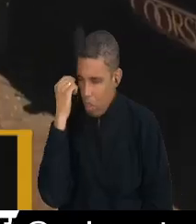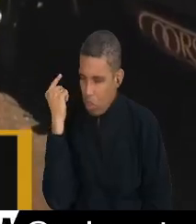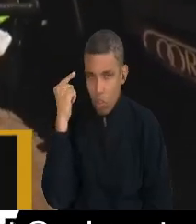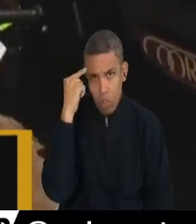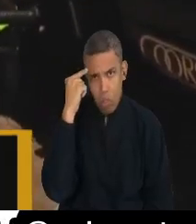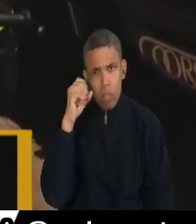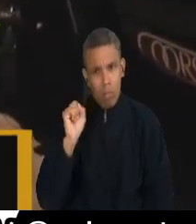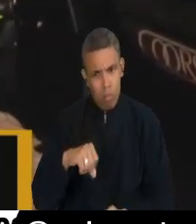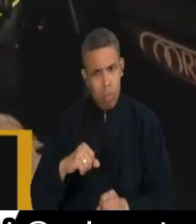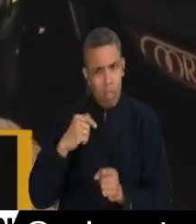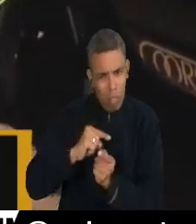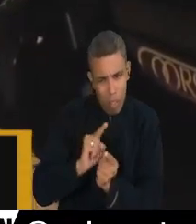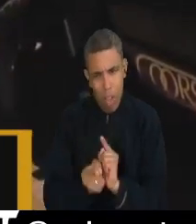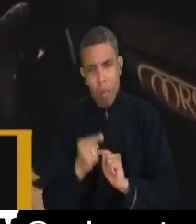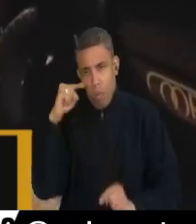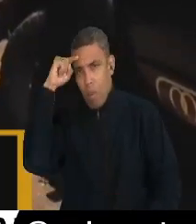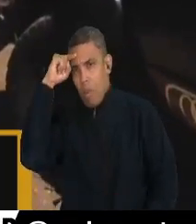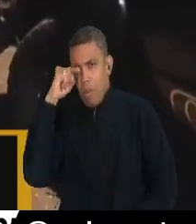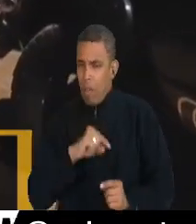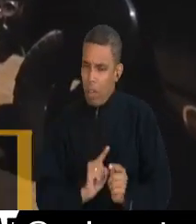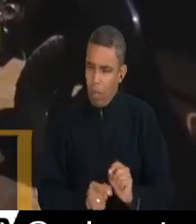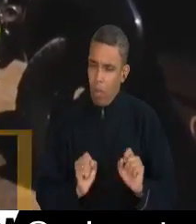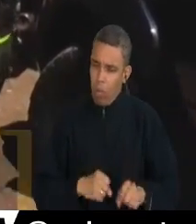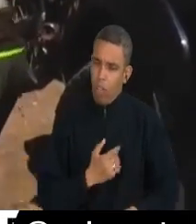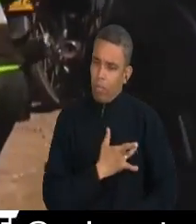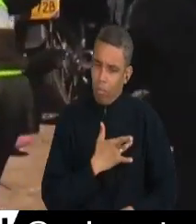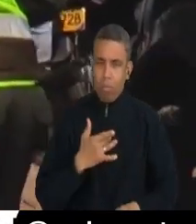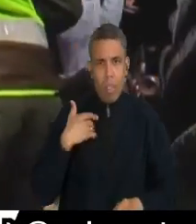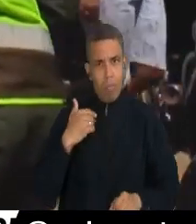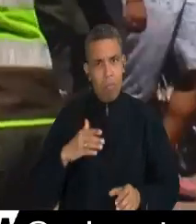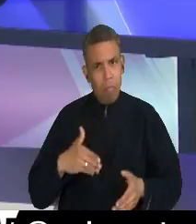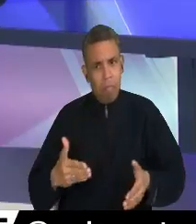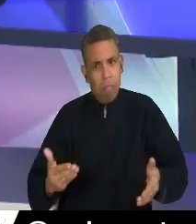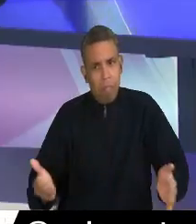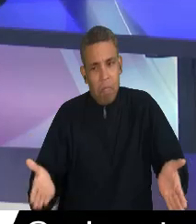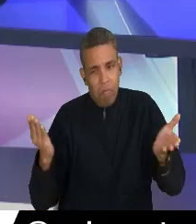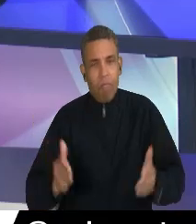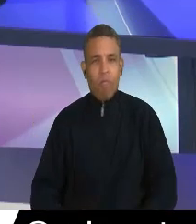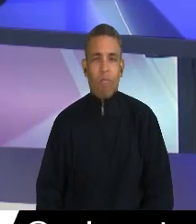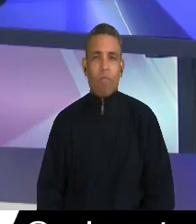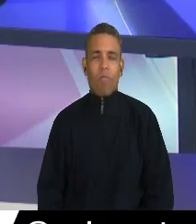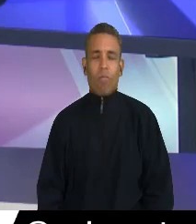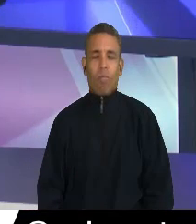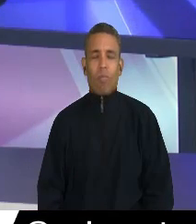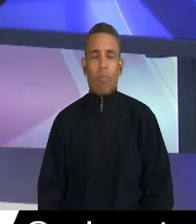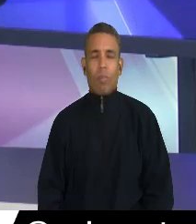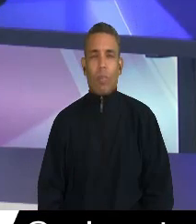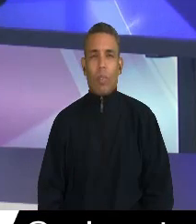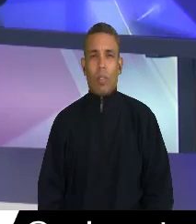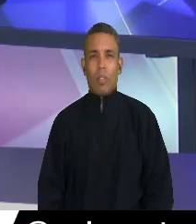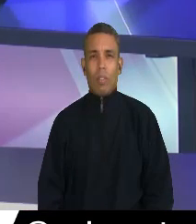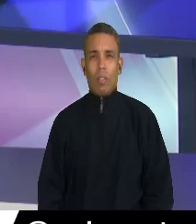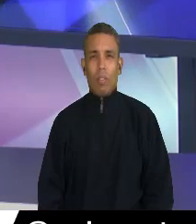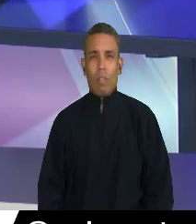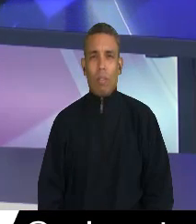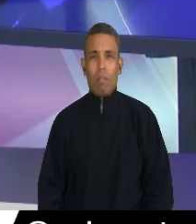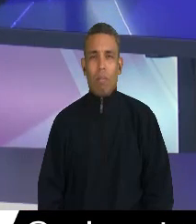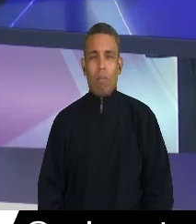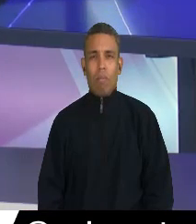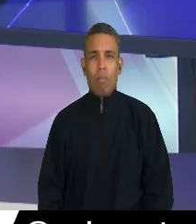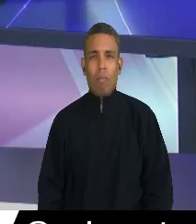sentido que las víctimas en estos casos, al parecer, han ido perdiendo. Y la Secretaría Local de Salud, en cabeza del